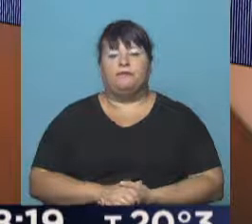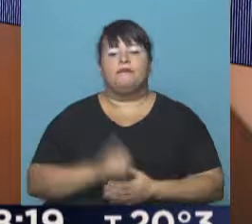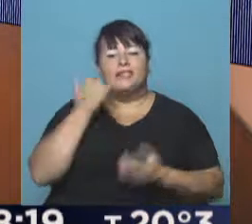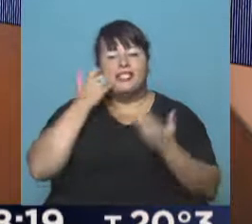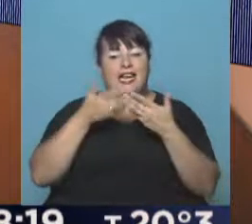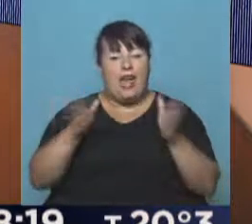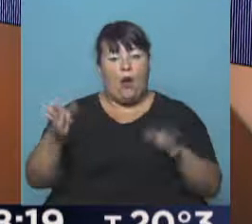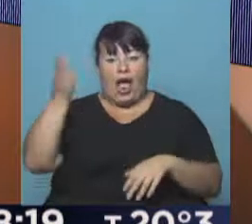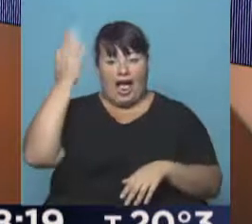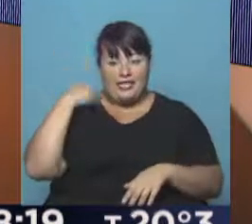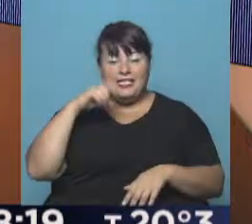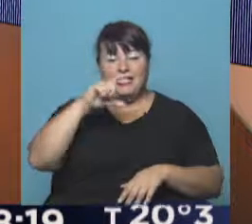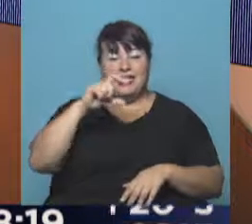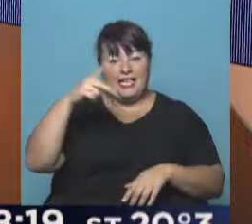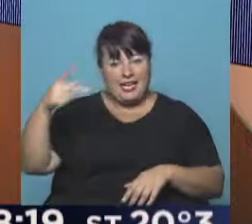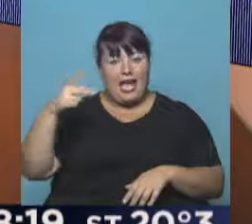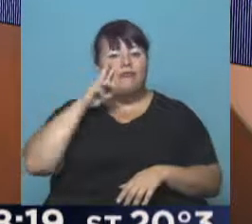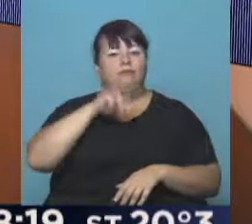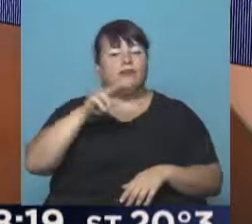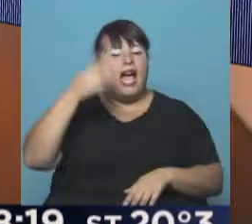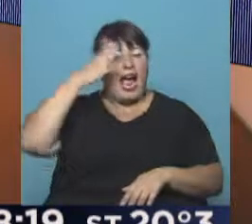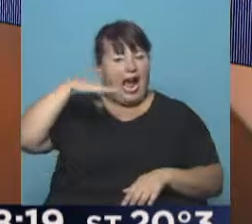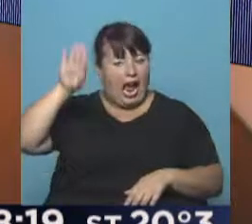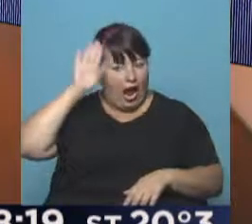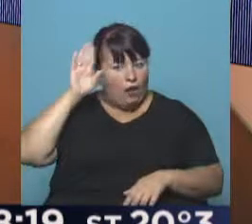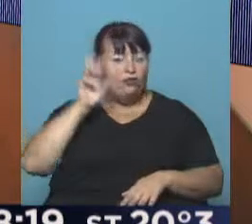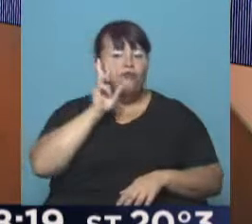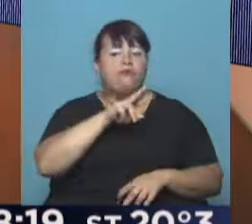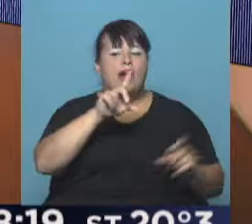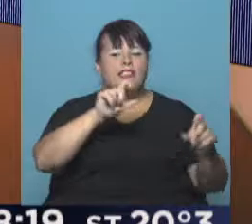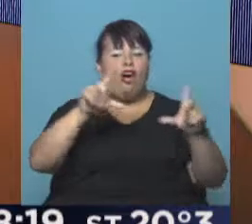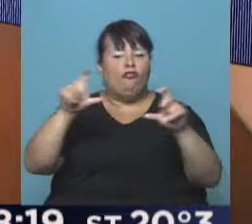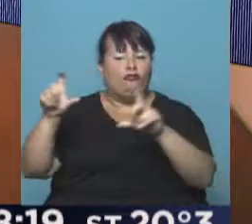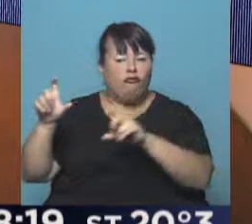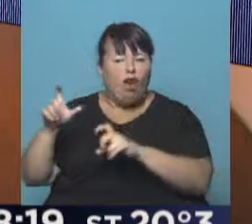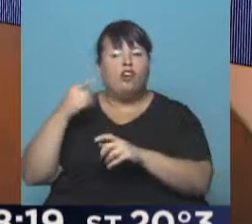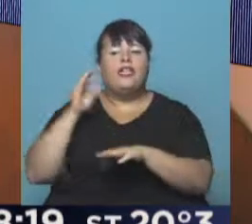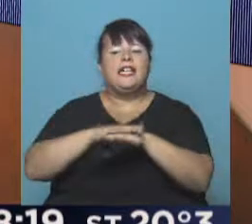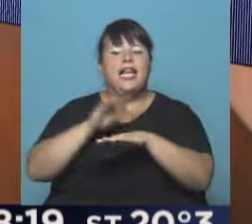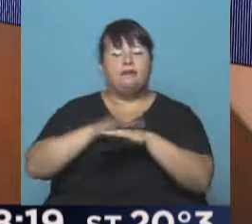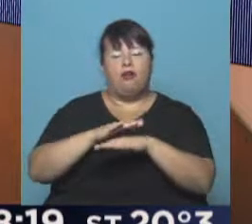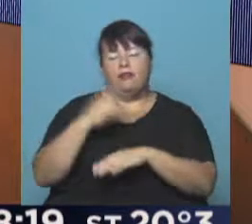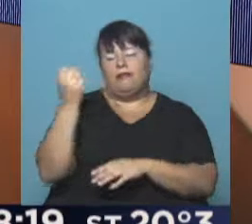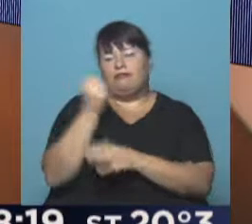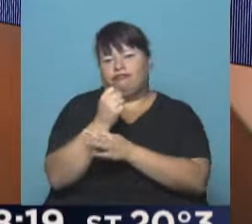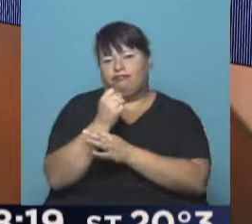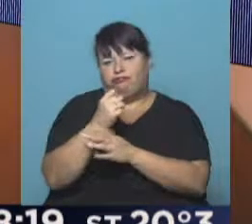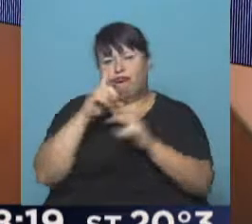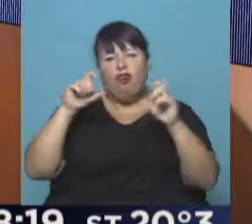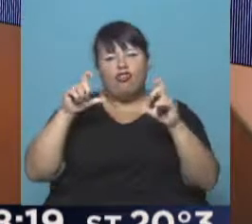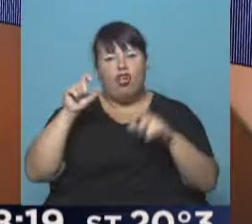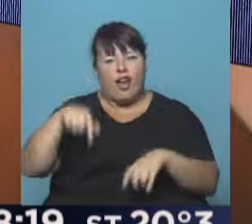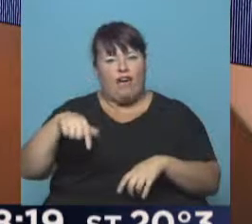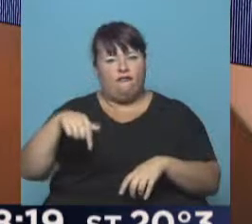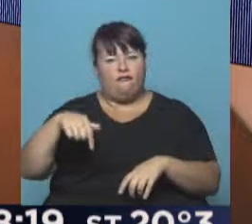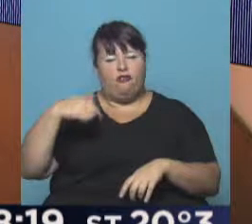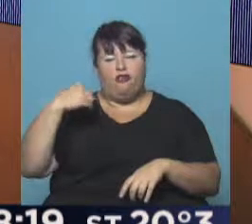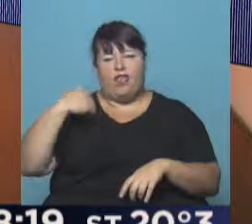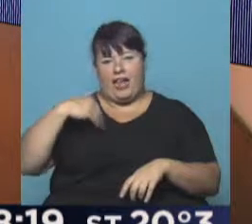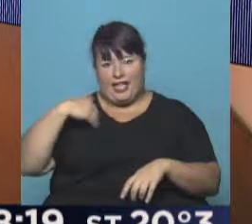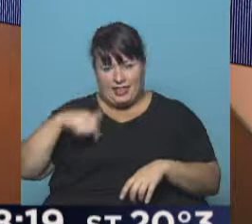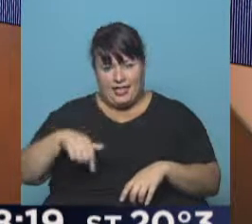Quedó inaugurada ayer en el CCK la muestra Gauchos, una exhibición fotográfica a cargo de uno de los más prestigiosos fotógrafos de la